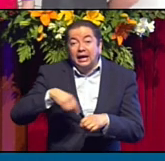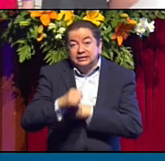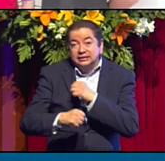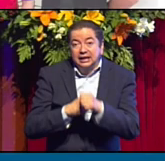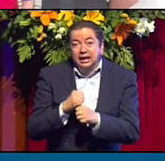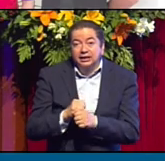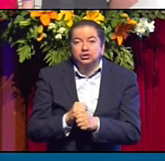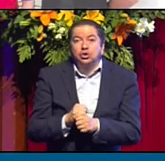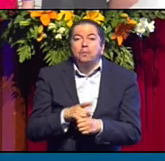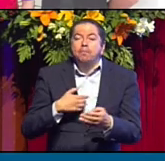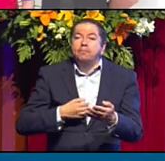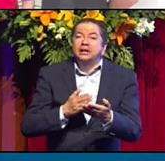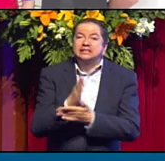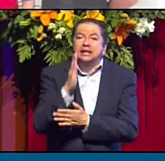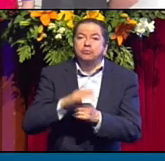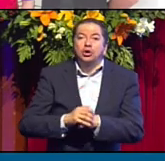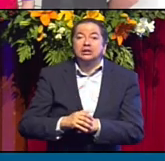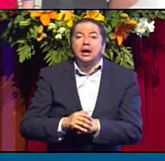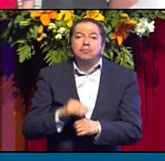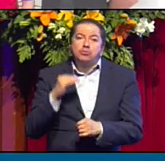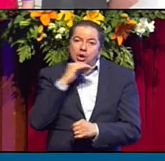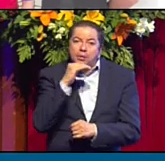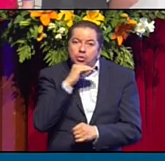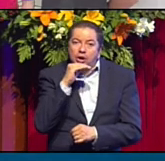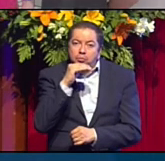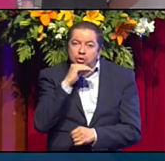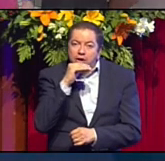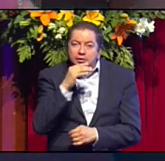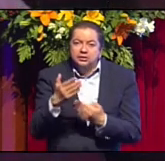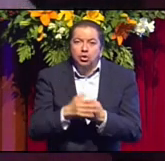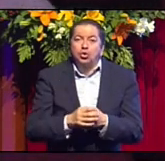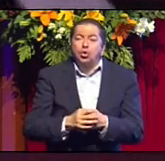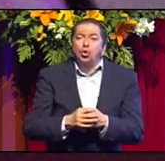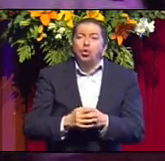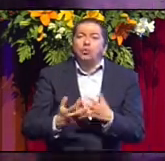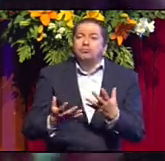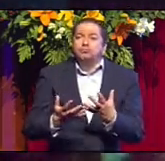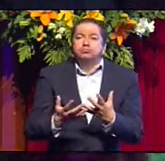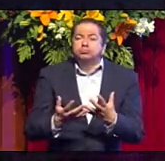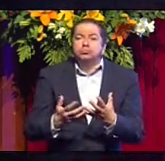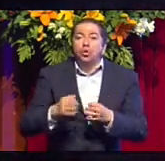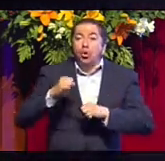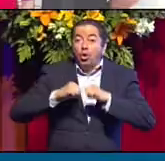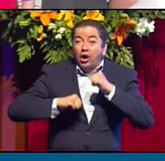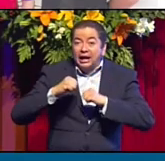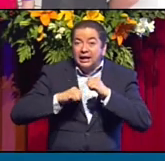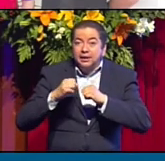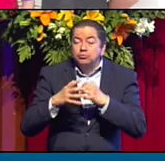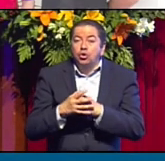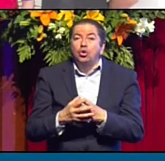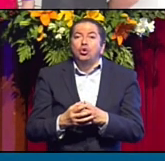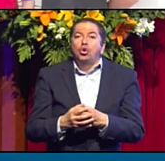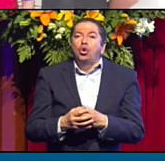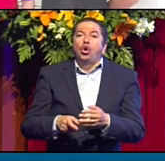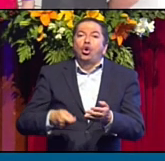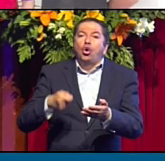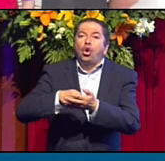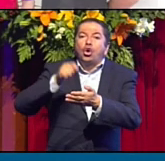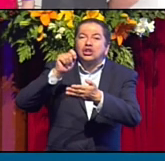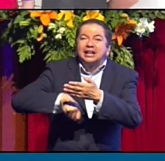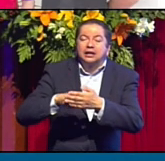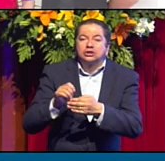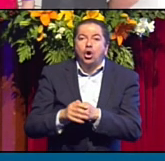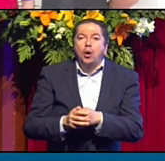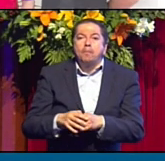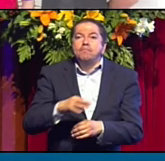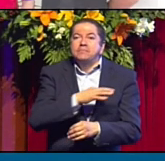empecemos, Seremi, apurar los equipos contratados, que no los contrata el municipio, que los contrata